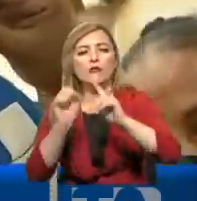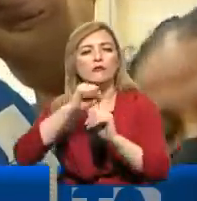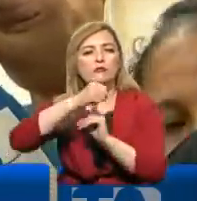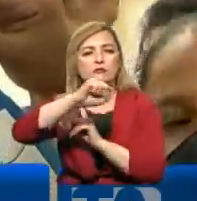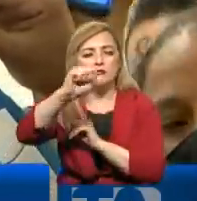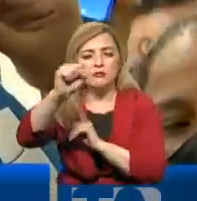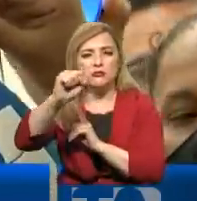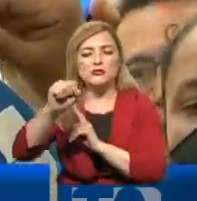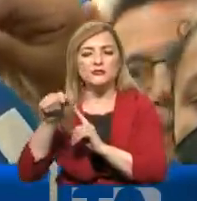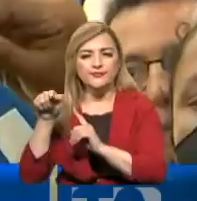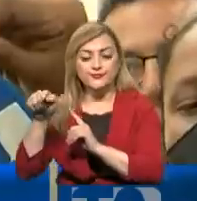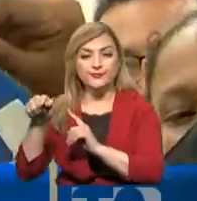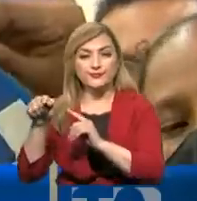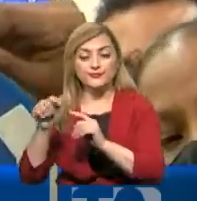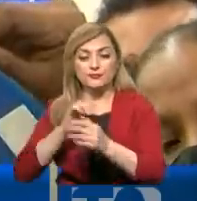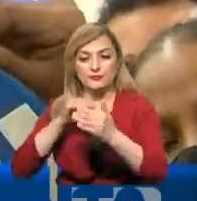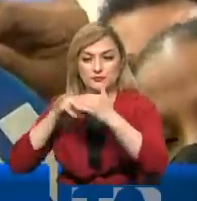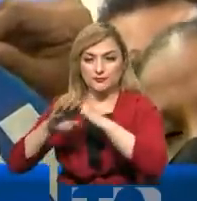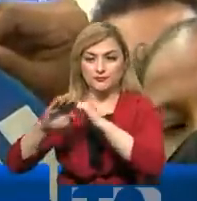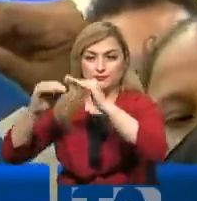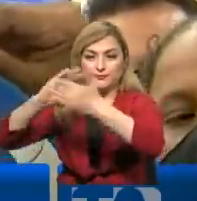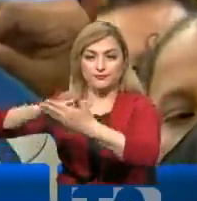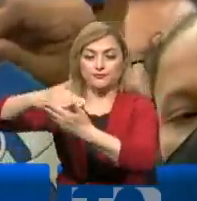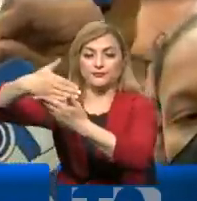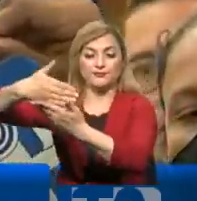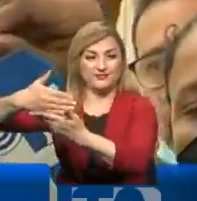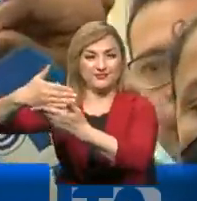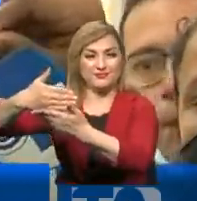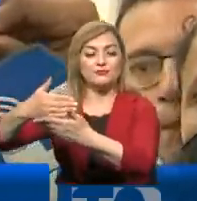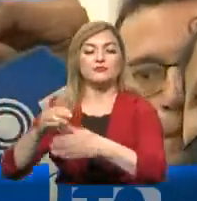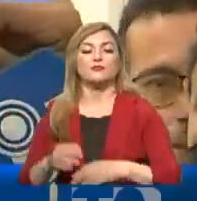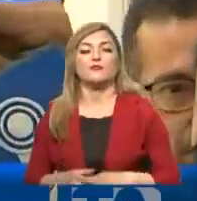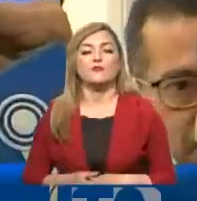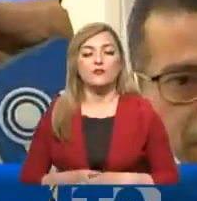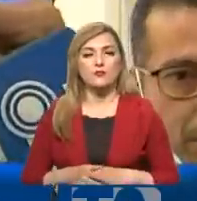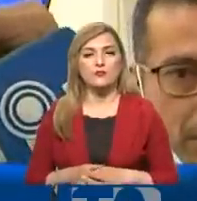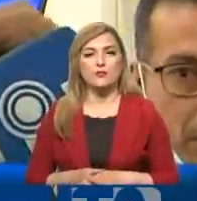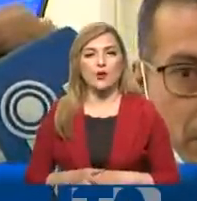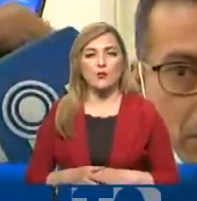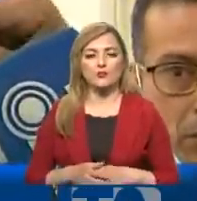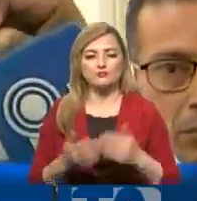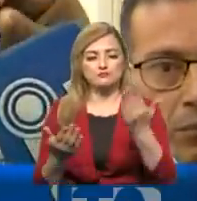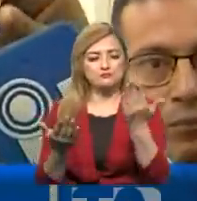sistema, y es el sistema el que valida que esa acta de recuento cumpla con